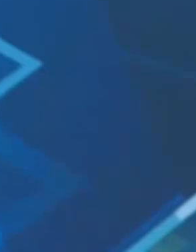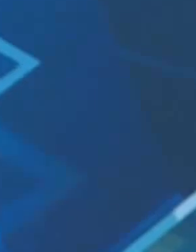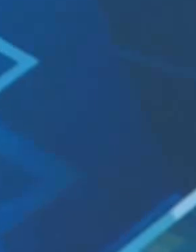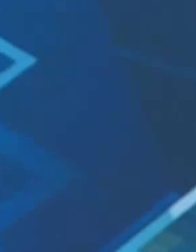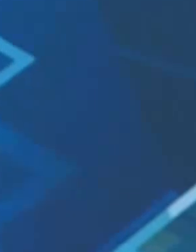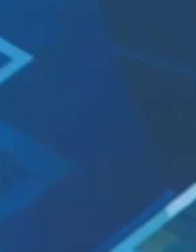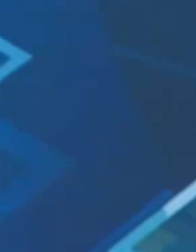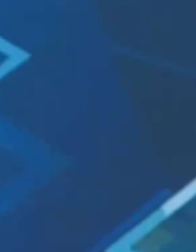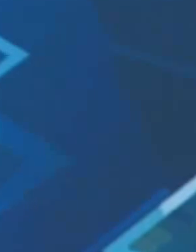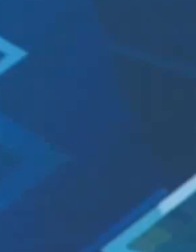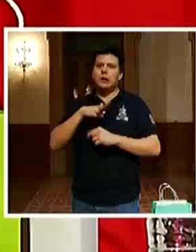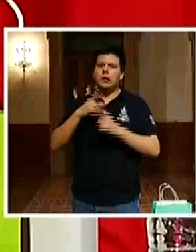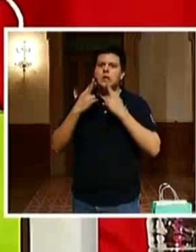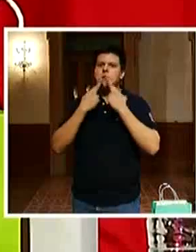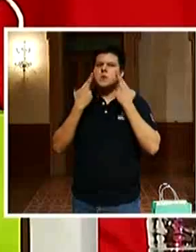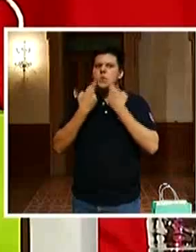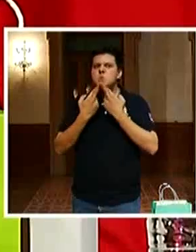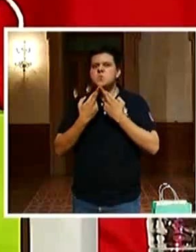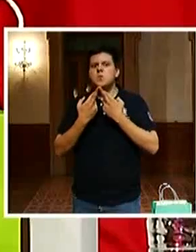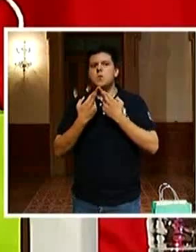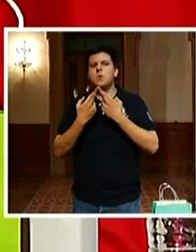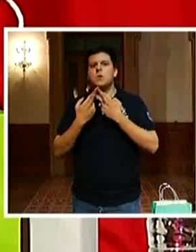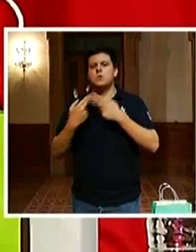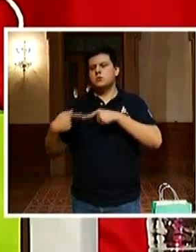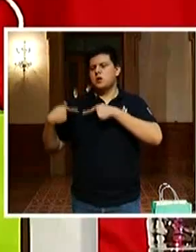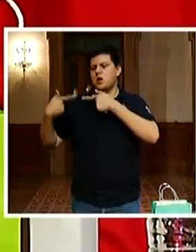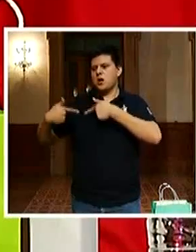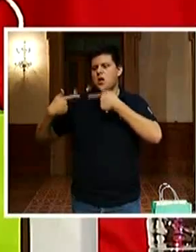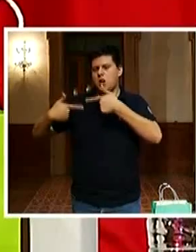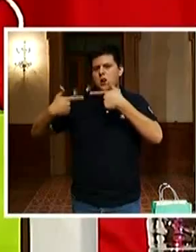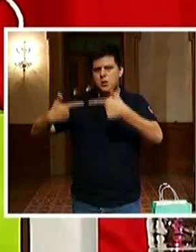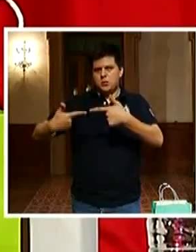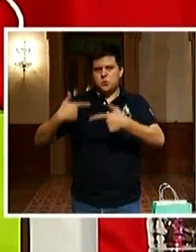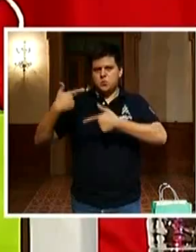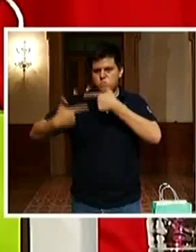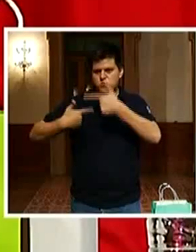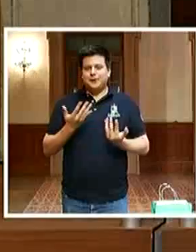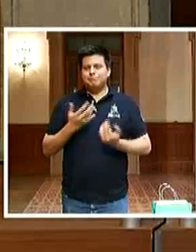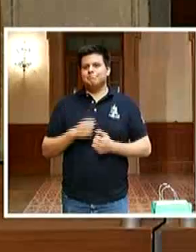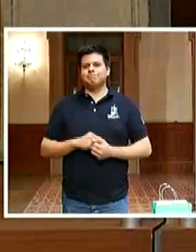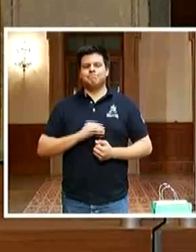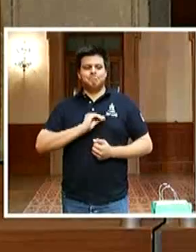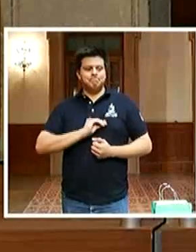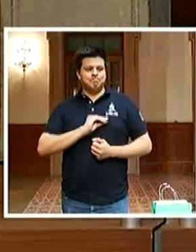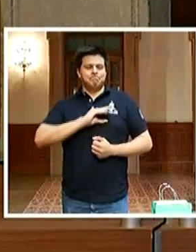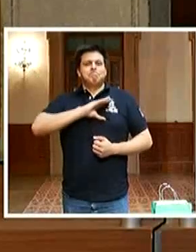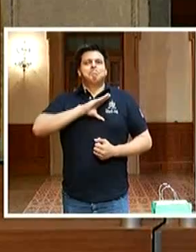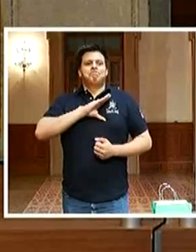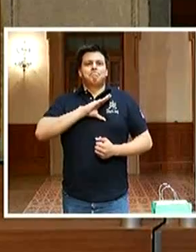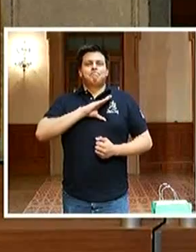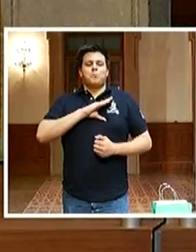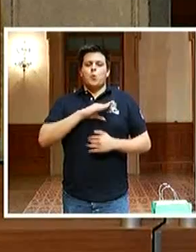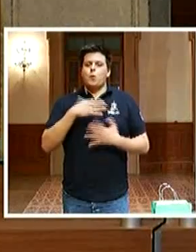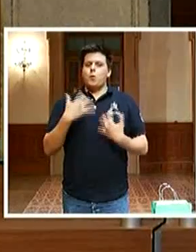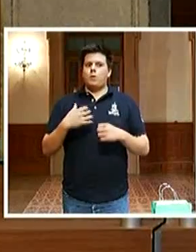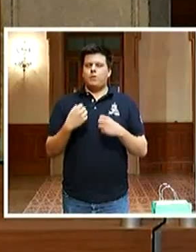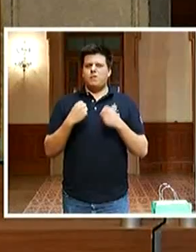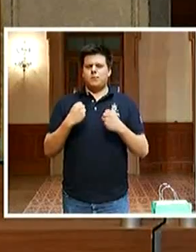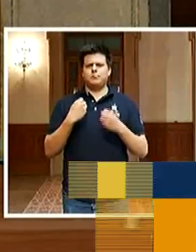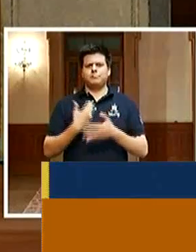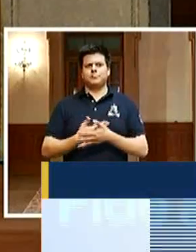Y mire, esto debido a que el costo del tratamiento para cada paciente de COVID-19 en los servicios de salud es de alrededor